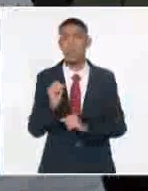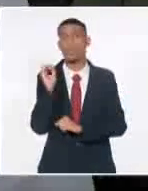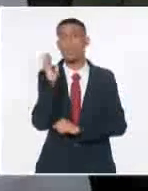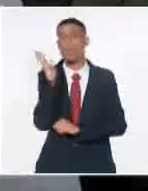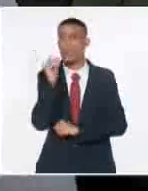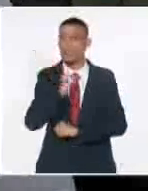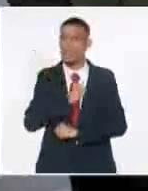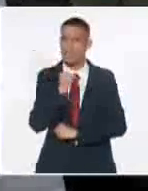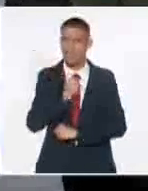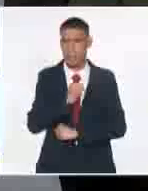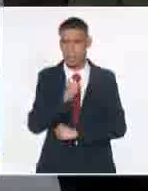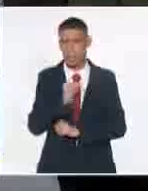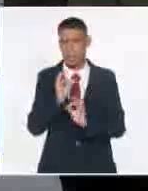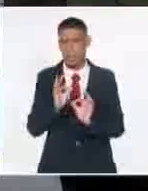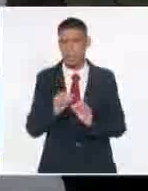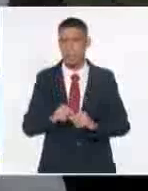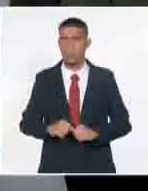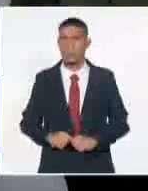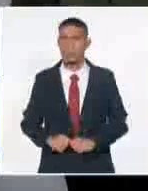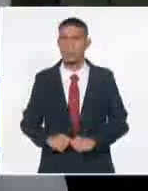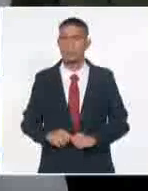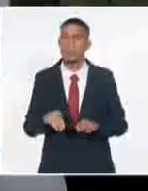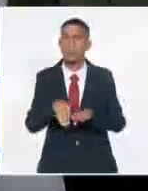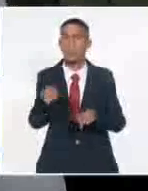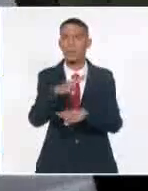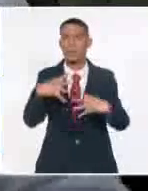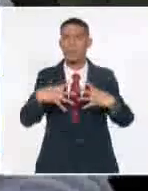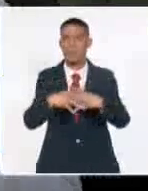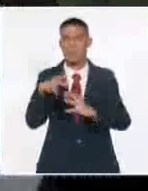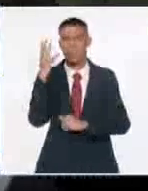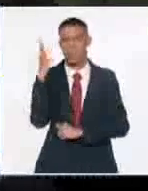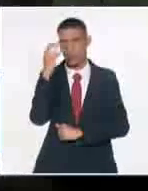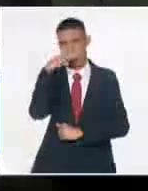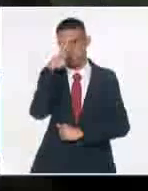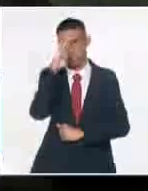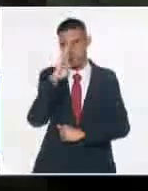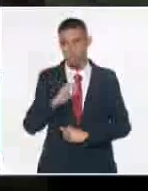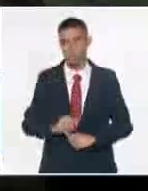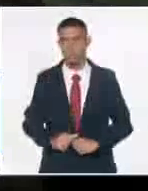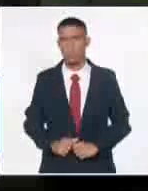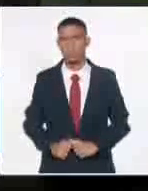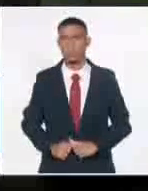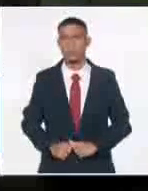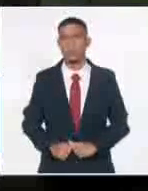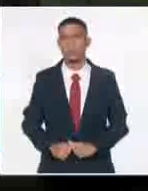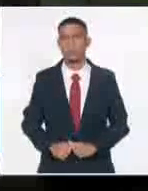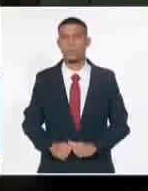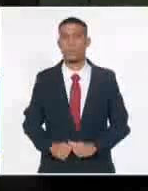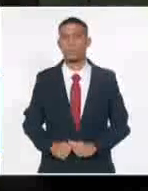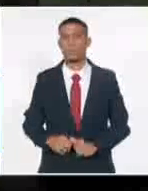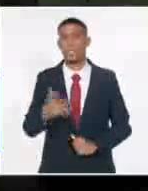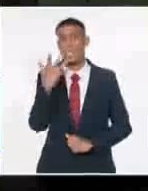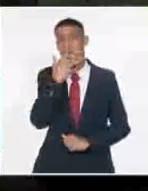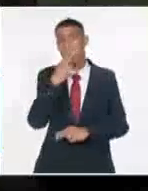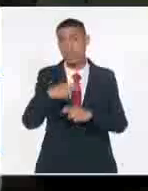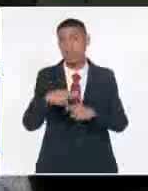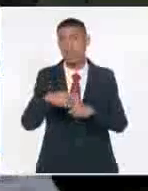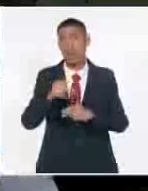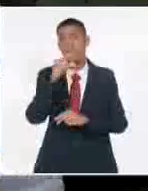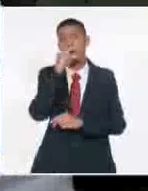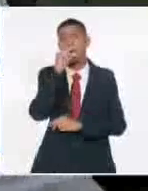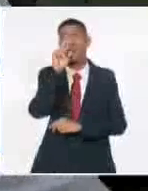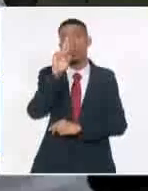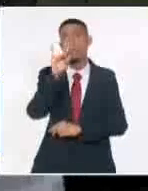de prensa que ofrecerá el ministro de Relaciones Exteriores de la República de Cuba, Bruno Rodríguez